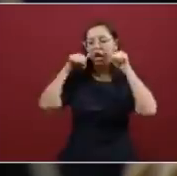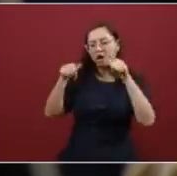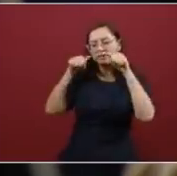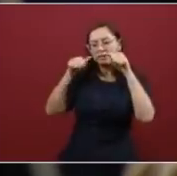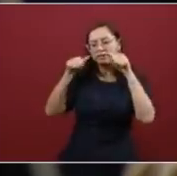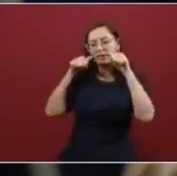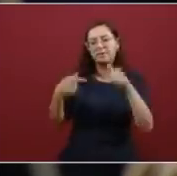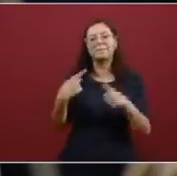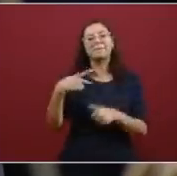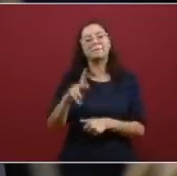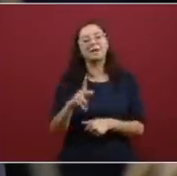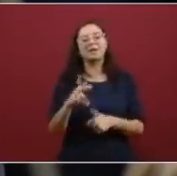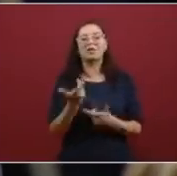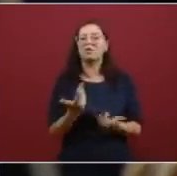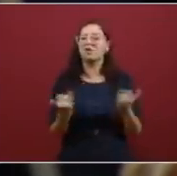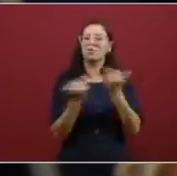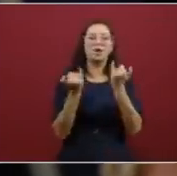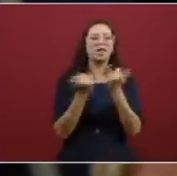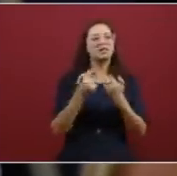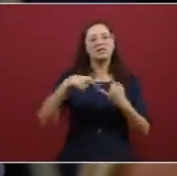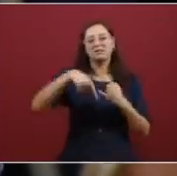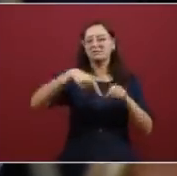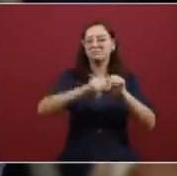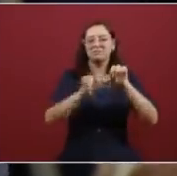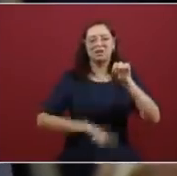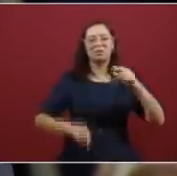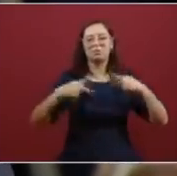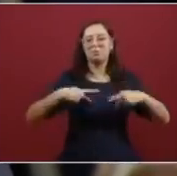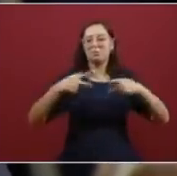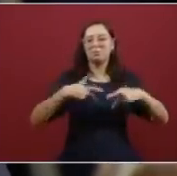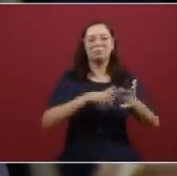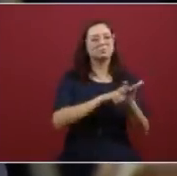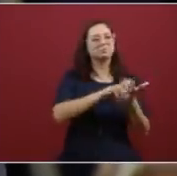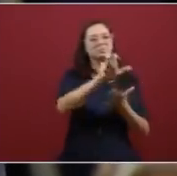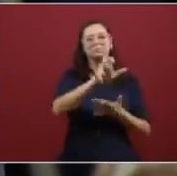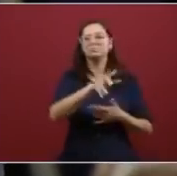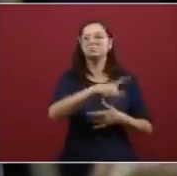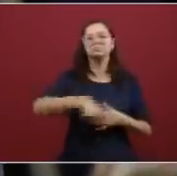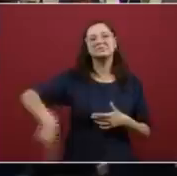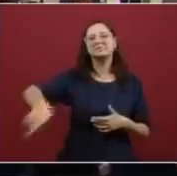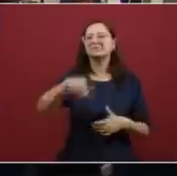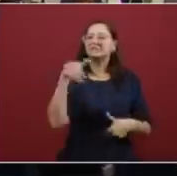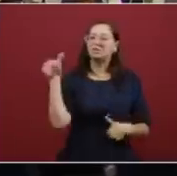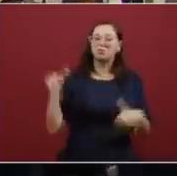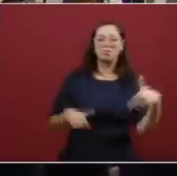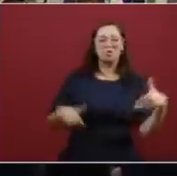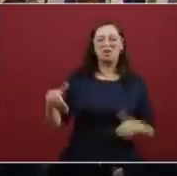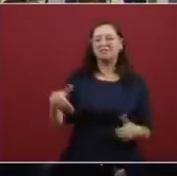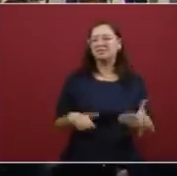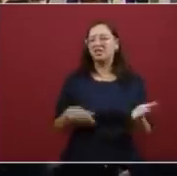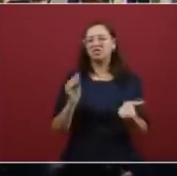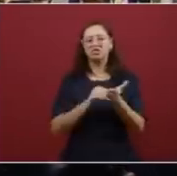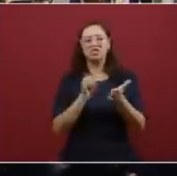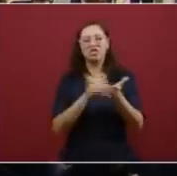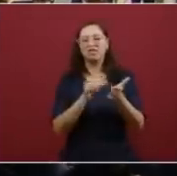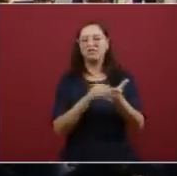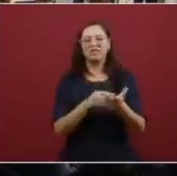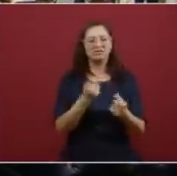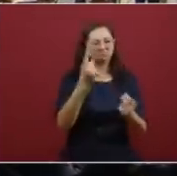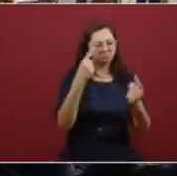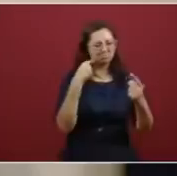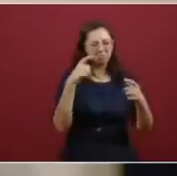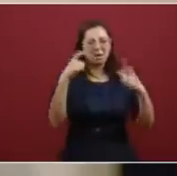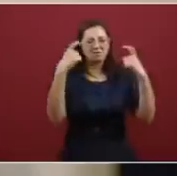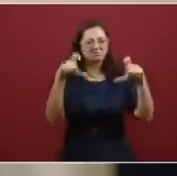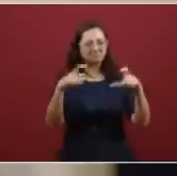mucho descontento entre la población. De hecho, quienes estén transmitiendo podemos ver que hay comentarios en contra de esto y en contra